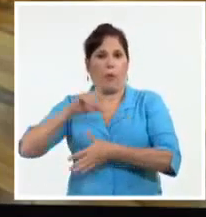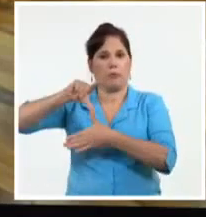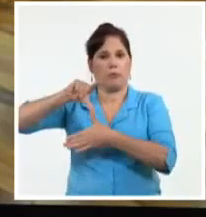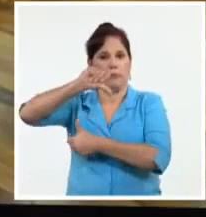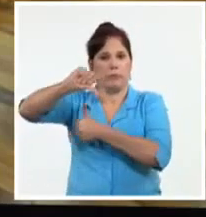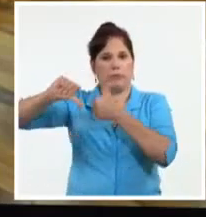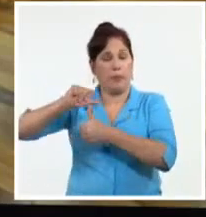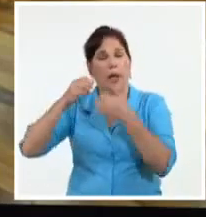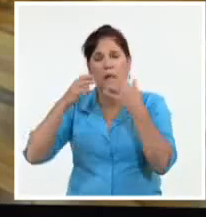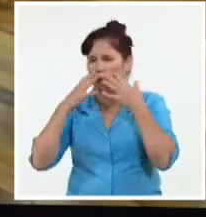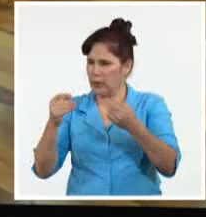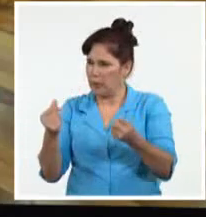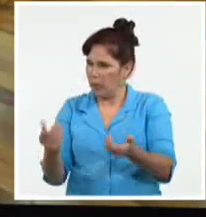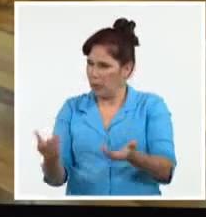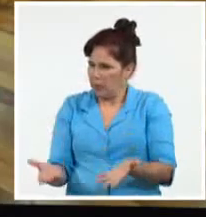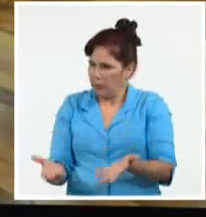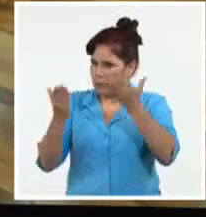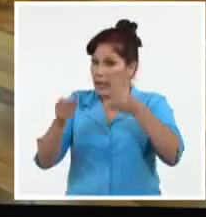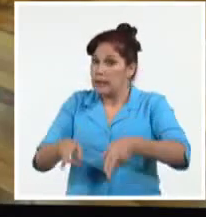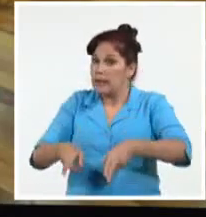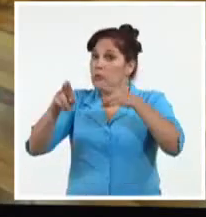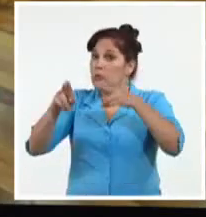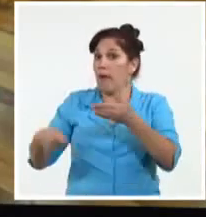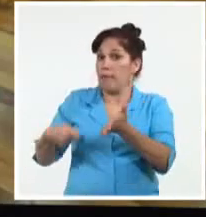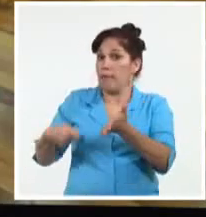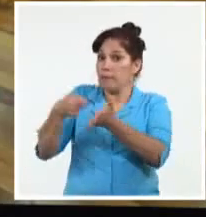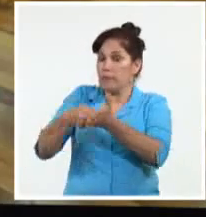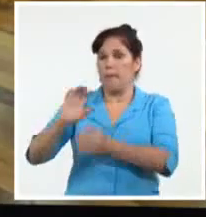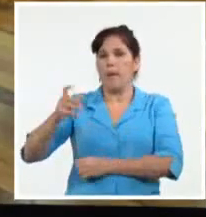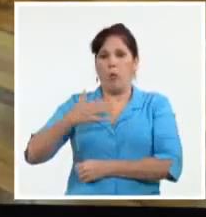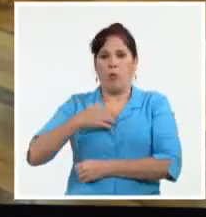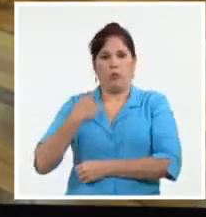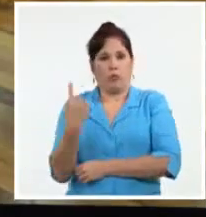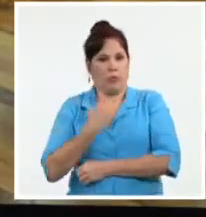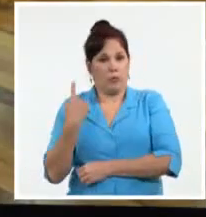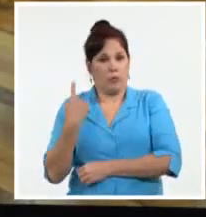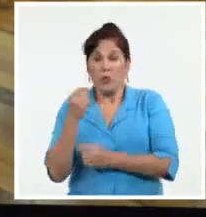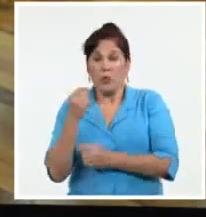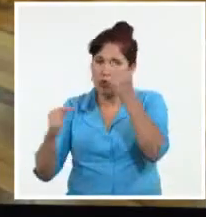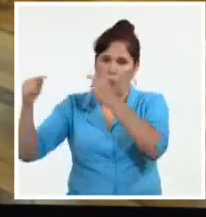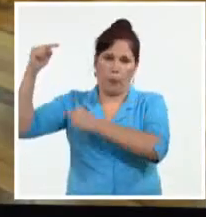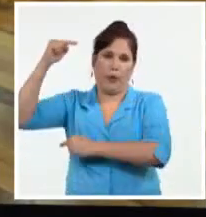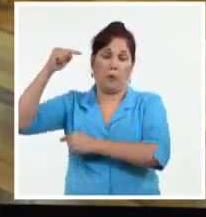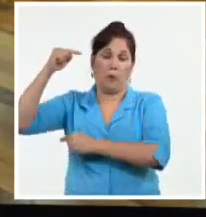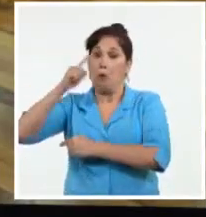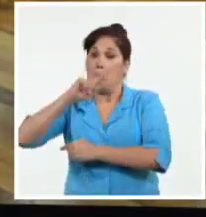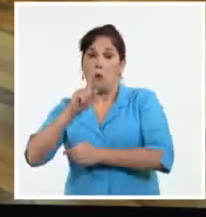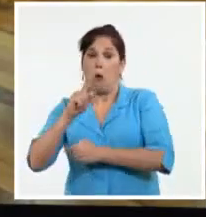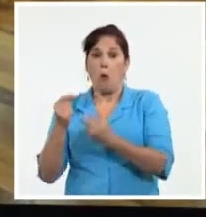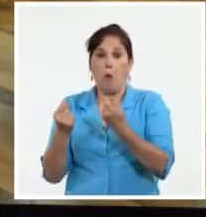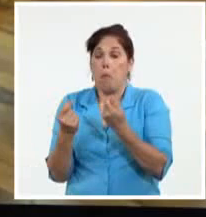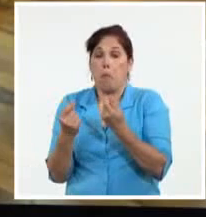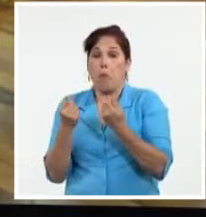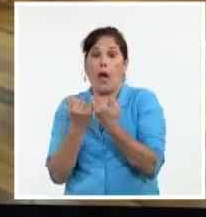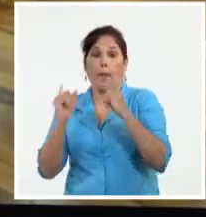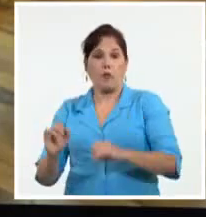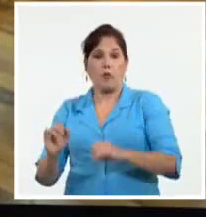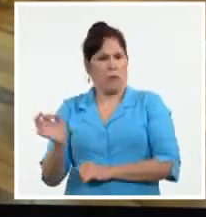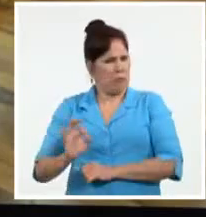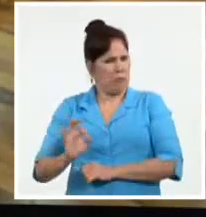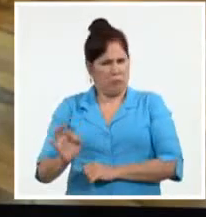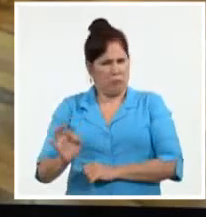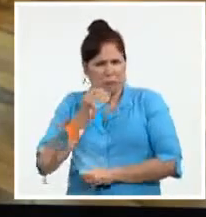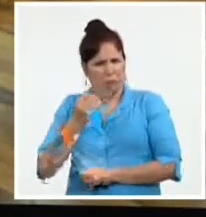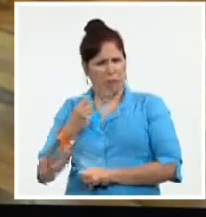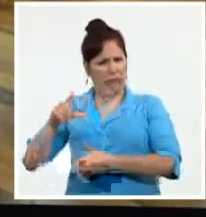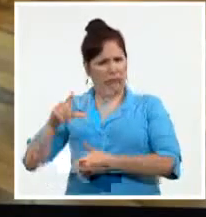que es determinante para ello. Instituciones financieras propias, que es un escalón superior, pero no por elevado imposible, mucho menos